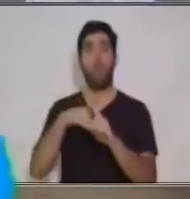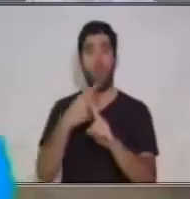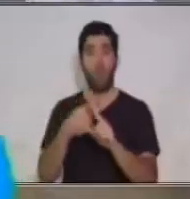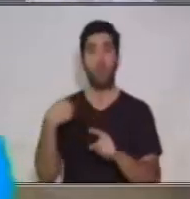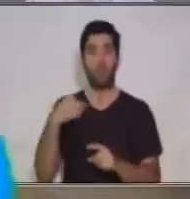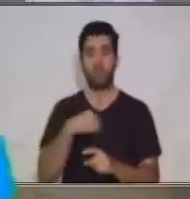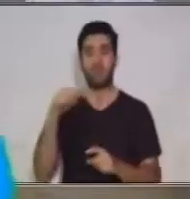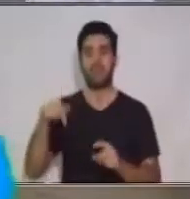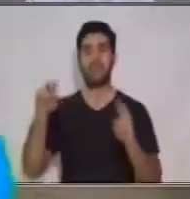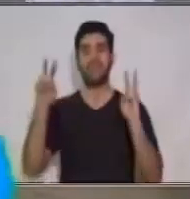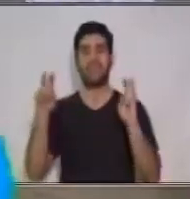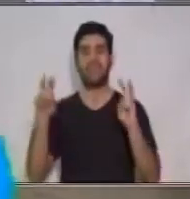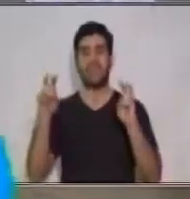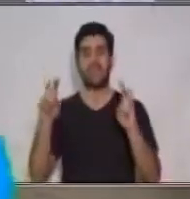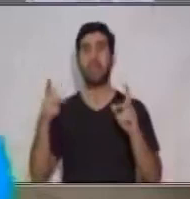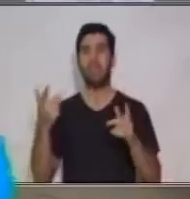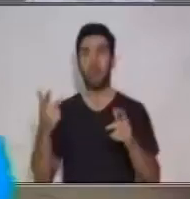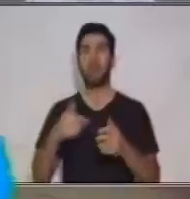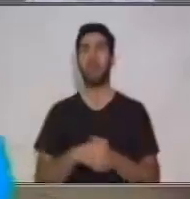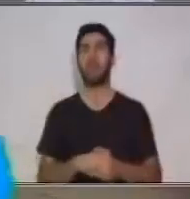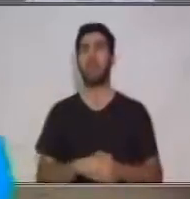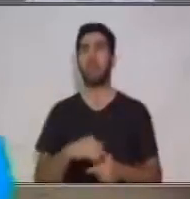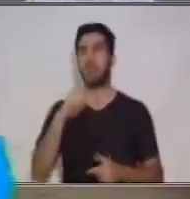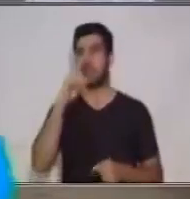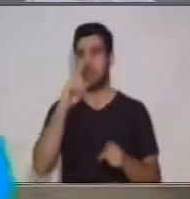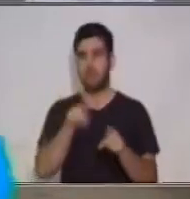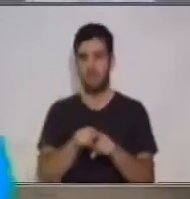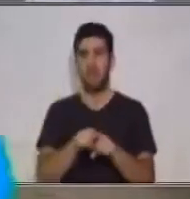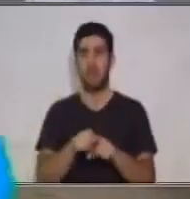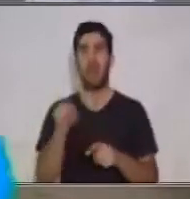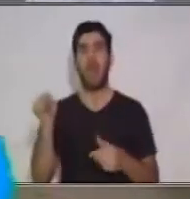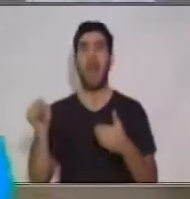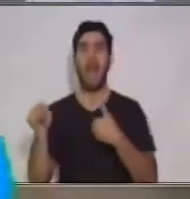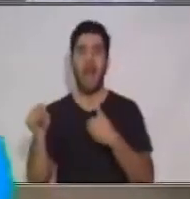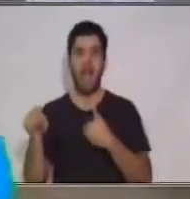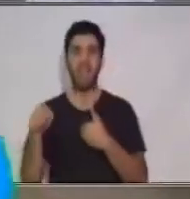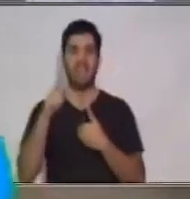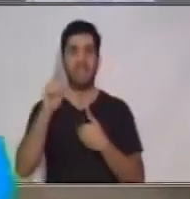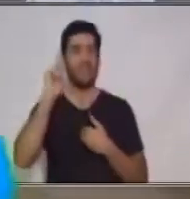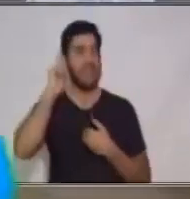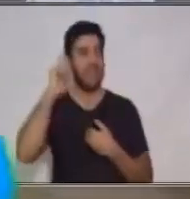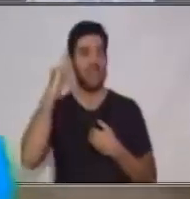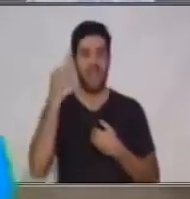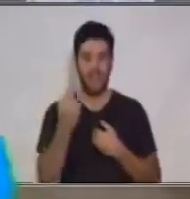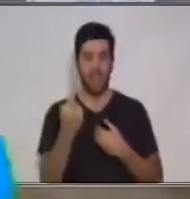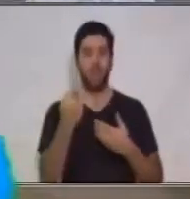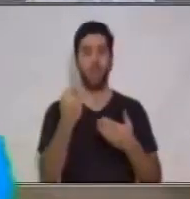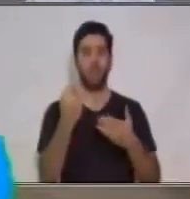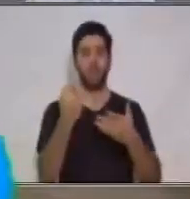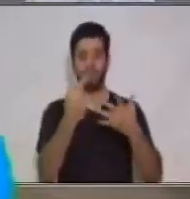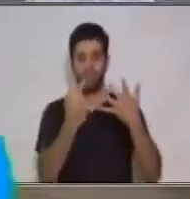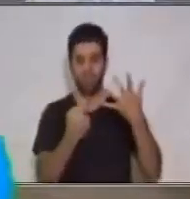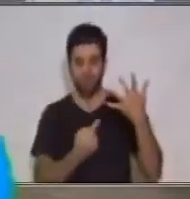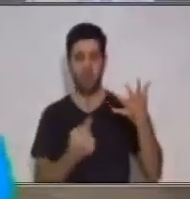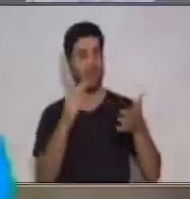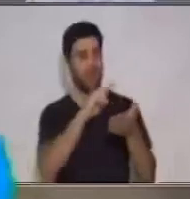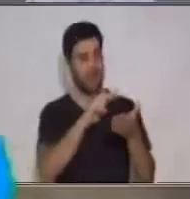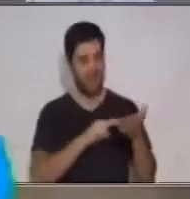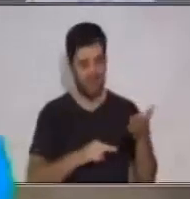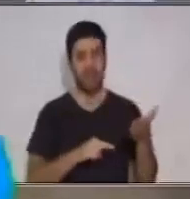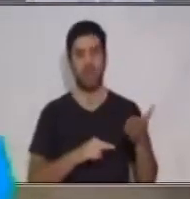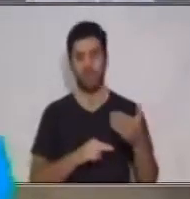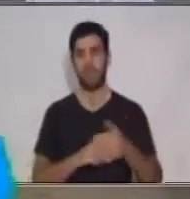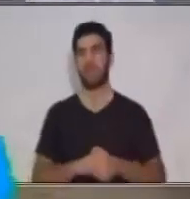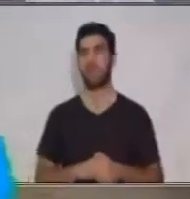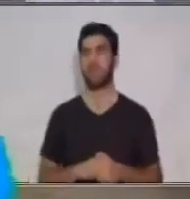la literatura precolombina también hay géneros literarios, y los géneros literarios no son como los